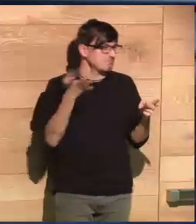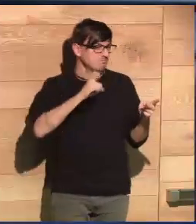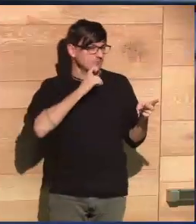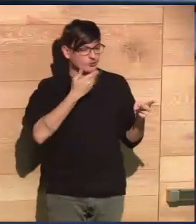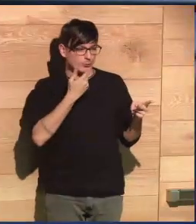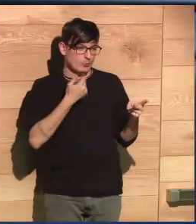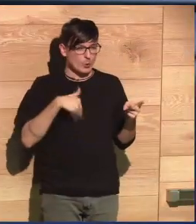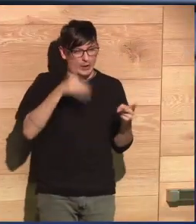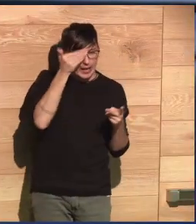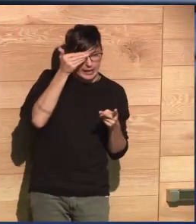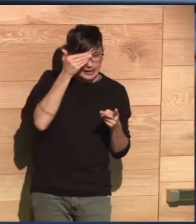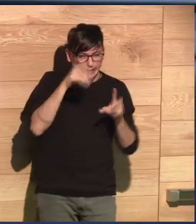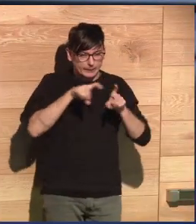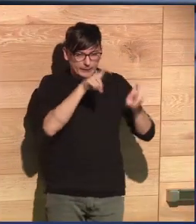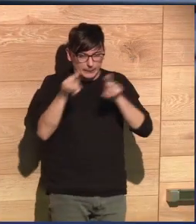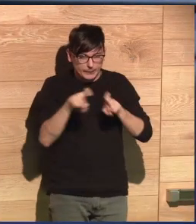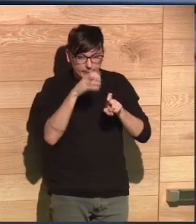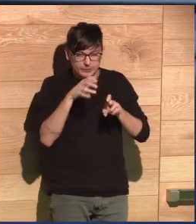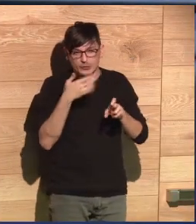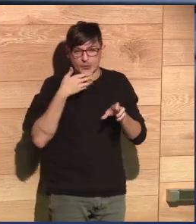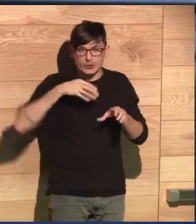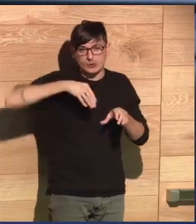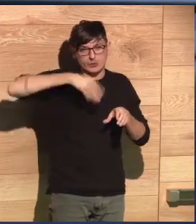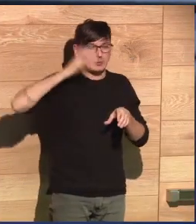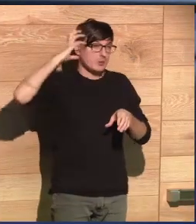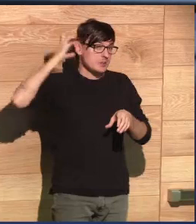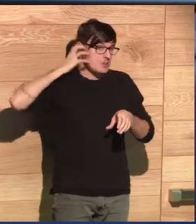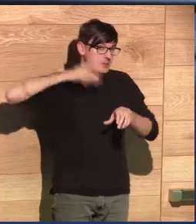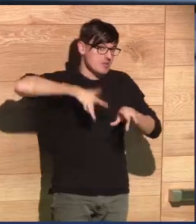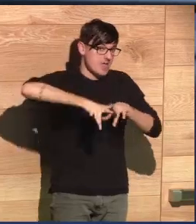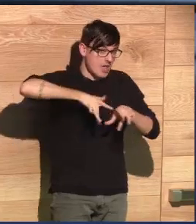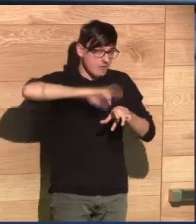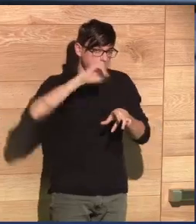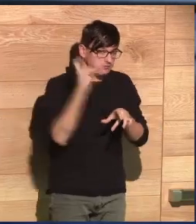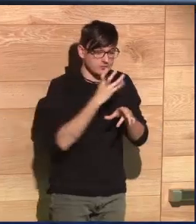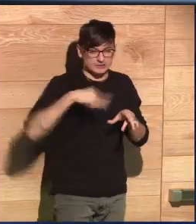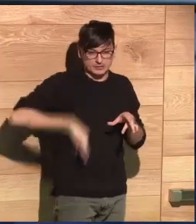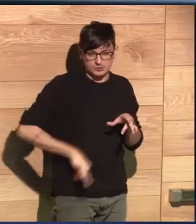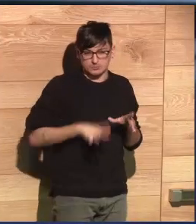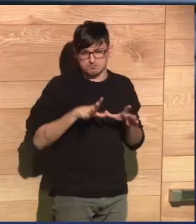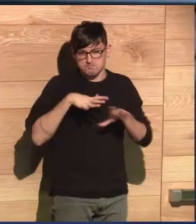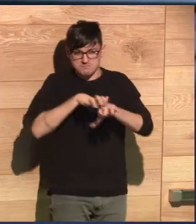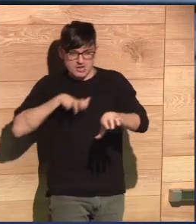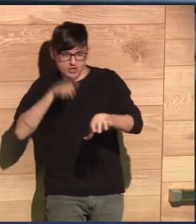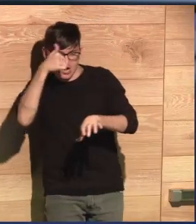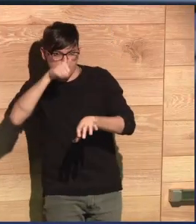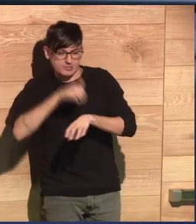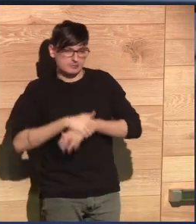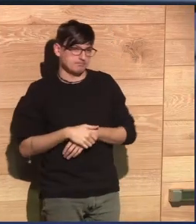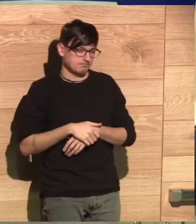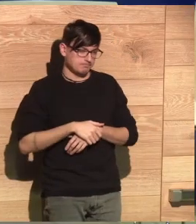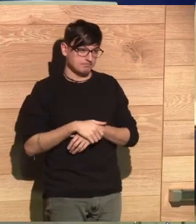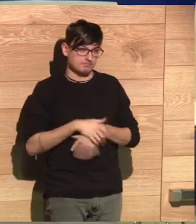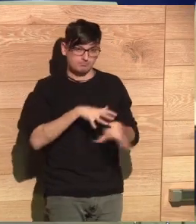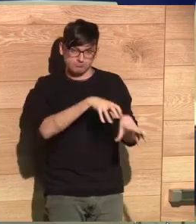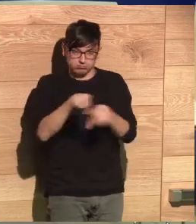vieran como una hacker, era muy difícil que se vieran como una DJ, porque son profesiones todavía a día de hoy tremendamente masculinas, ¿no? Ese fue un